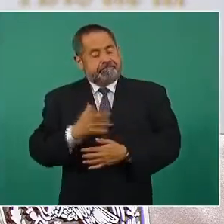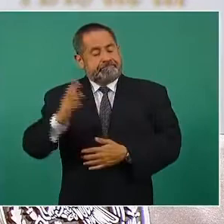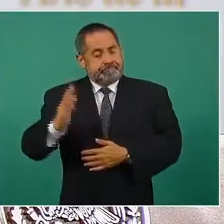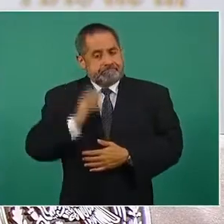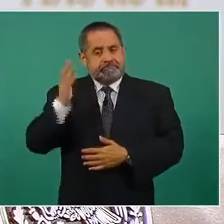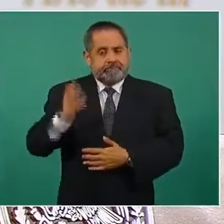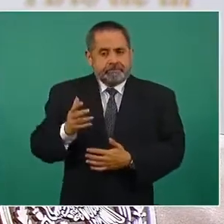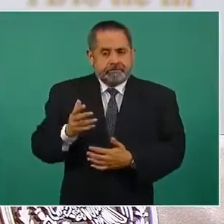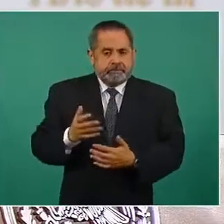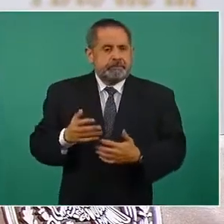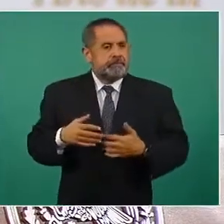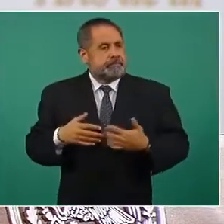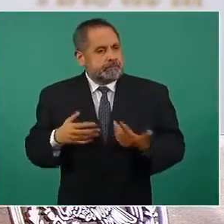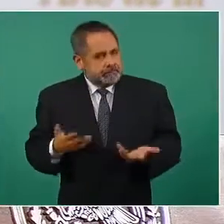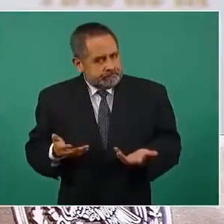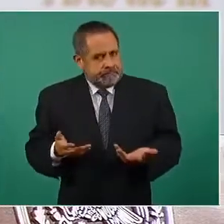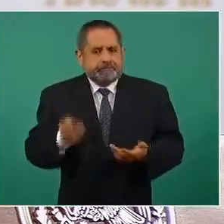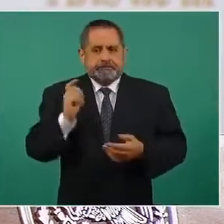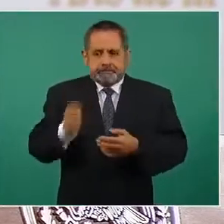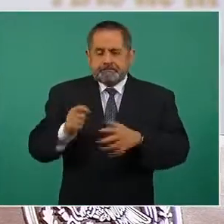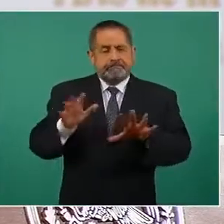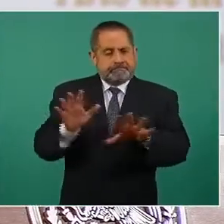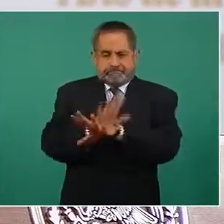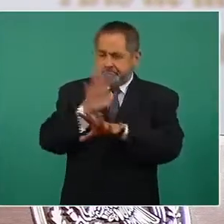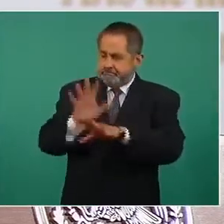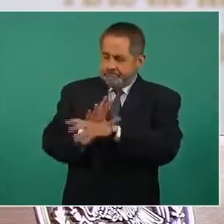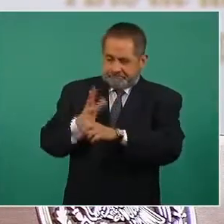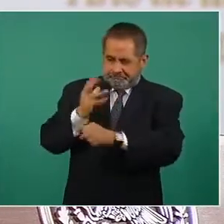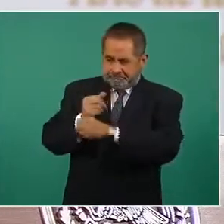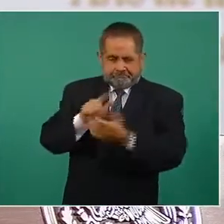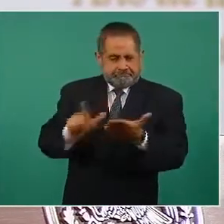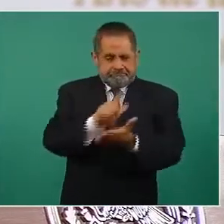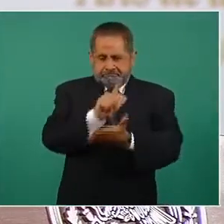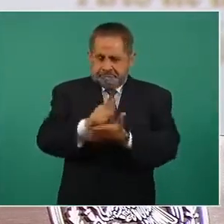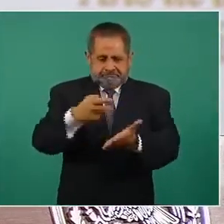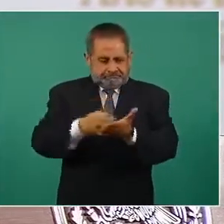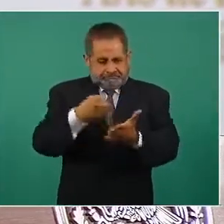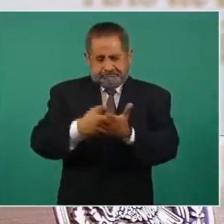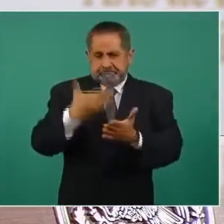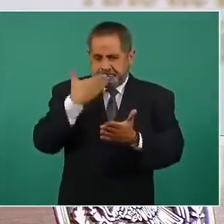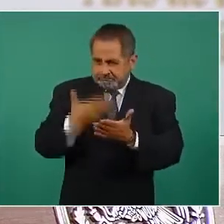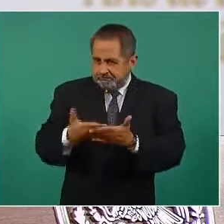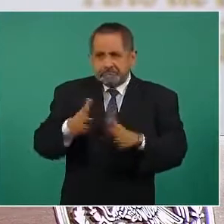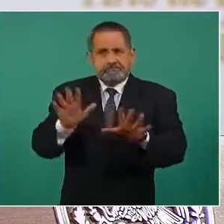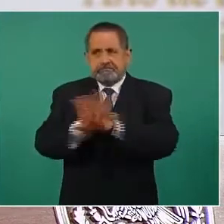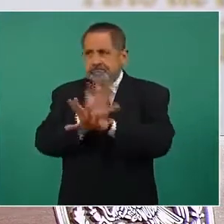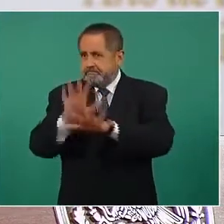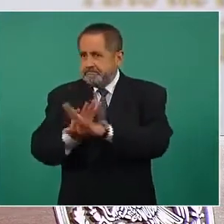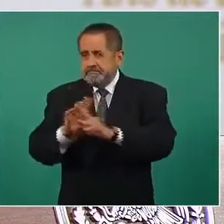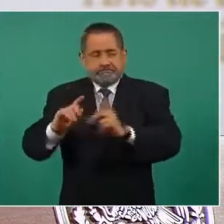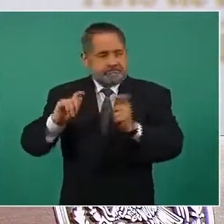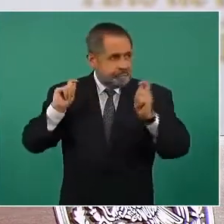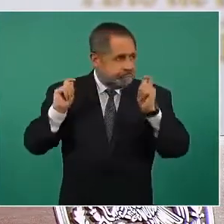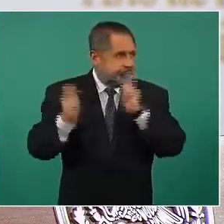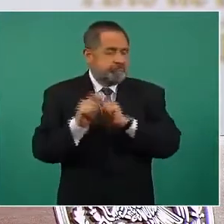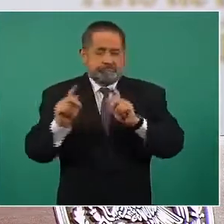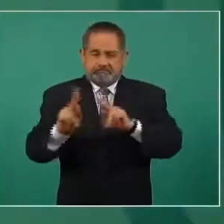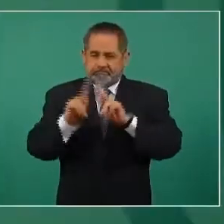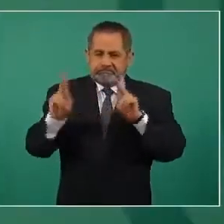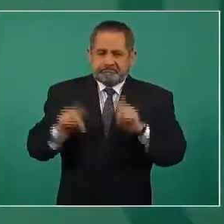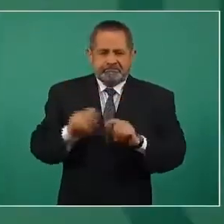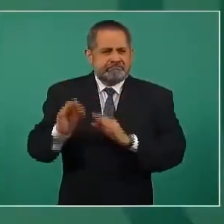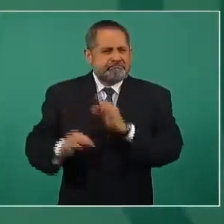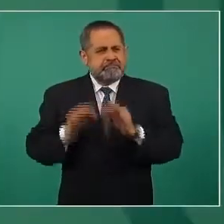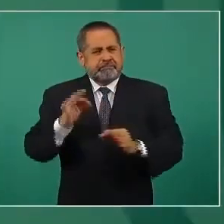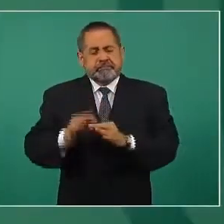ya se dieron los cambios por la vía legal, por la vía pacífica. Por eso también